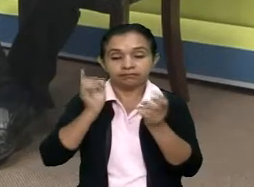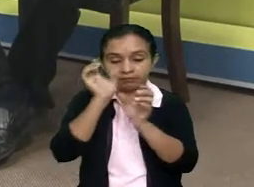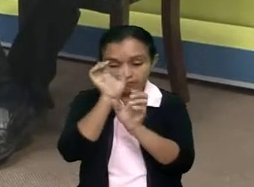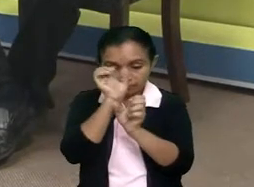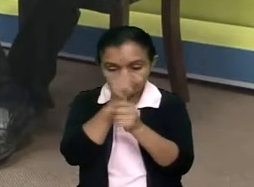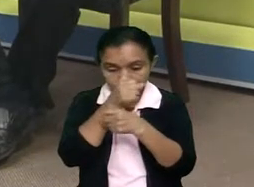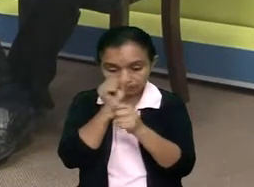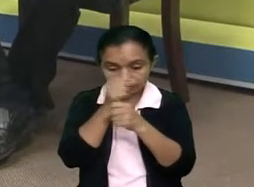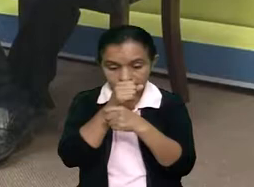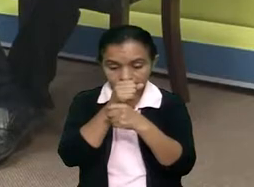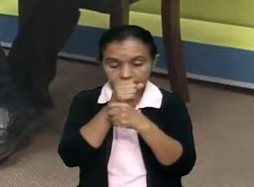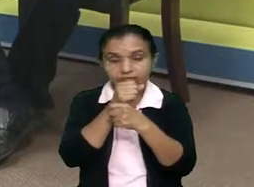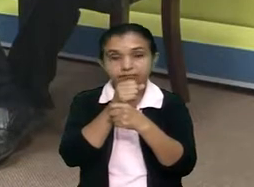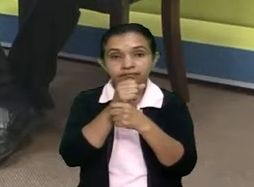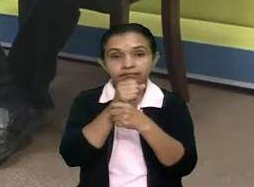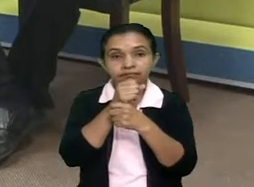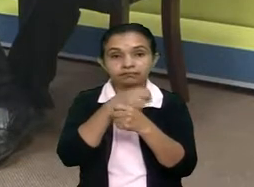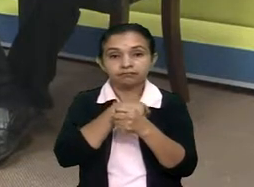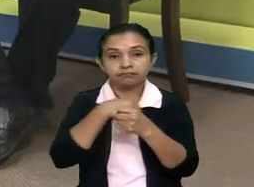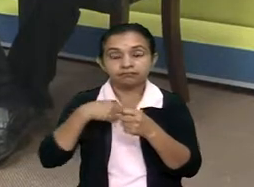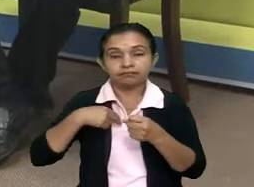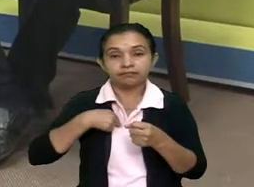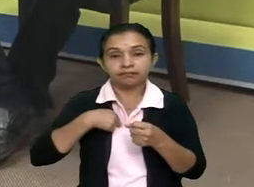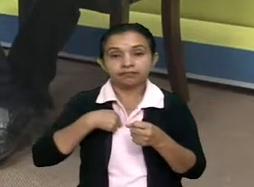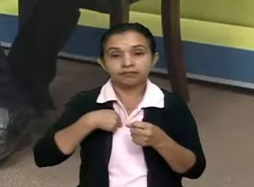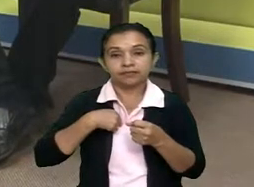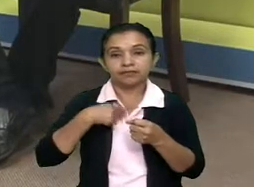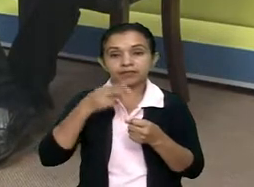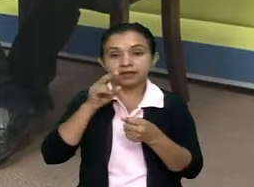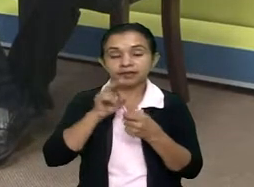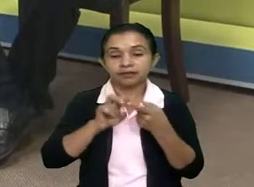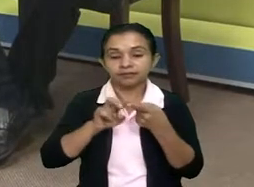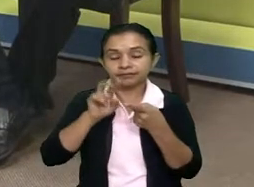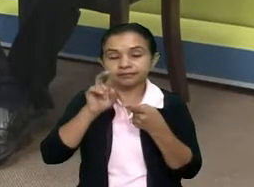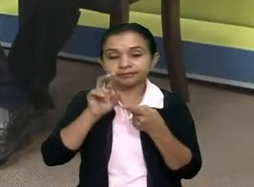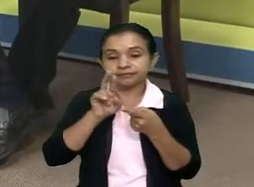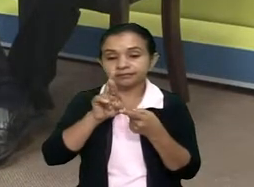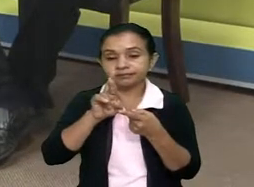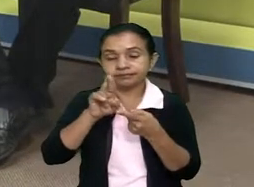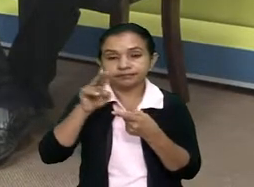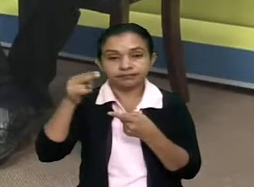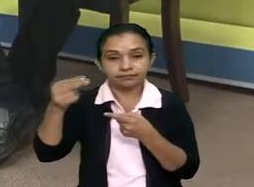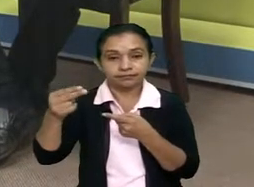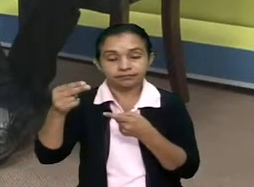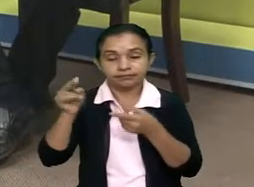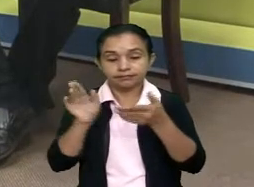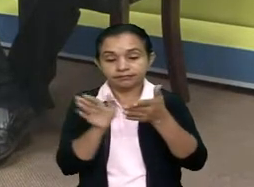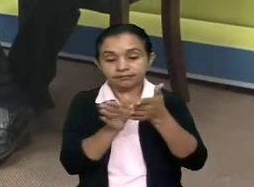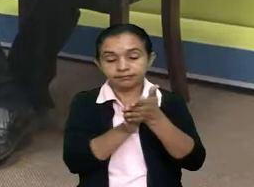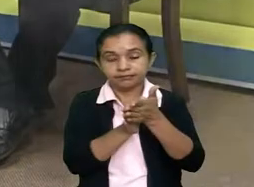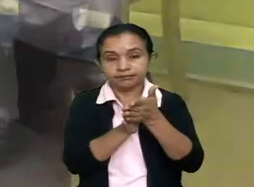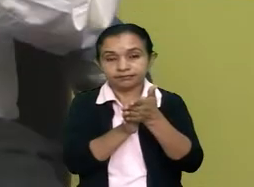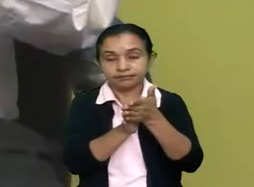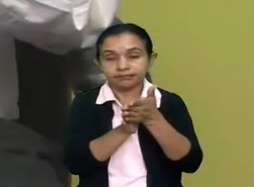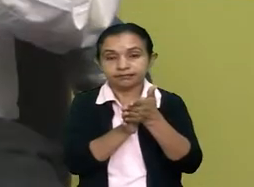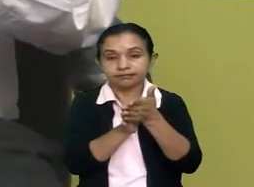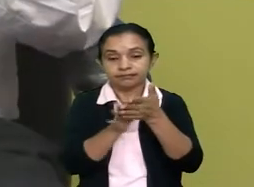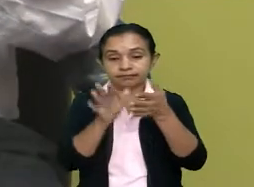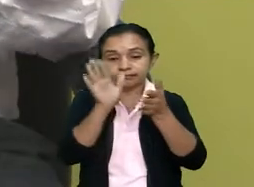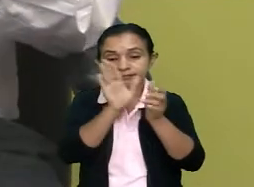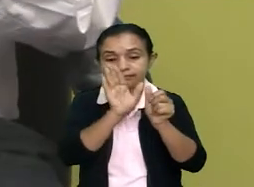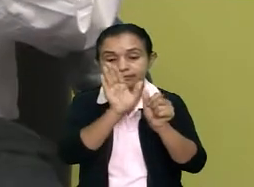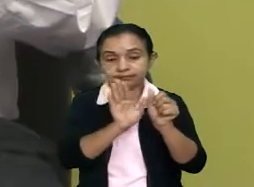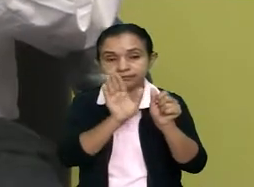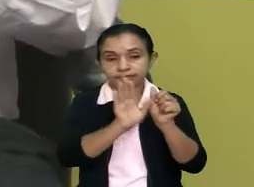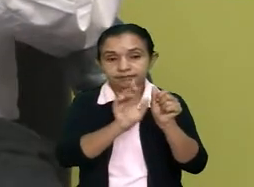dedicada a la hacerla el tipo iii reich que también hay que ponerle una etiqueta de cada bolsa de cada unidad va además